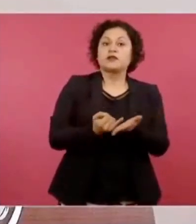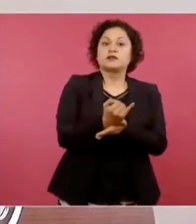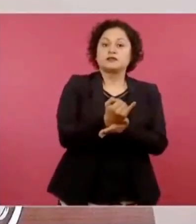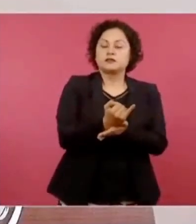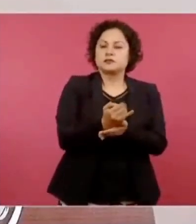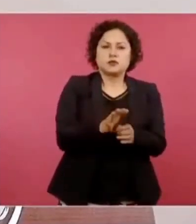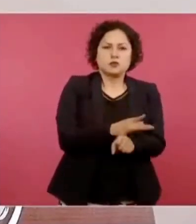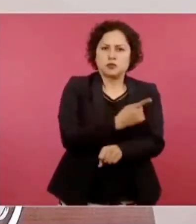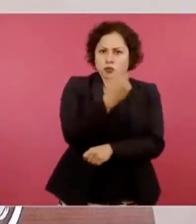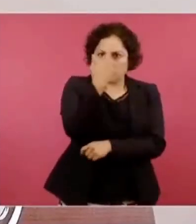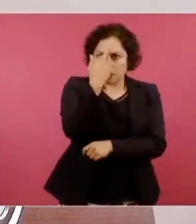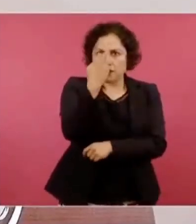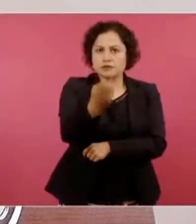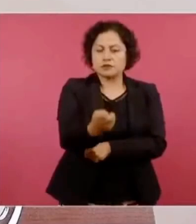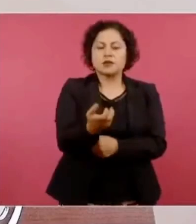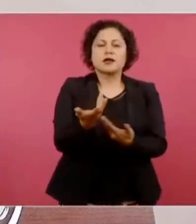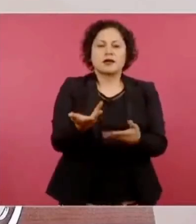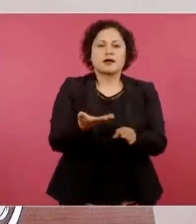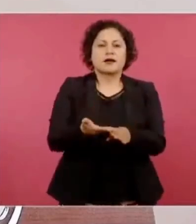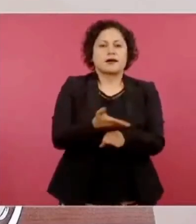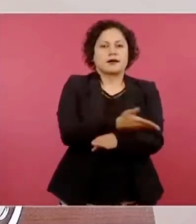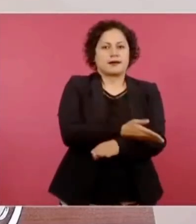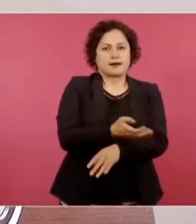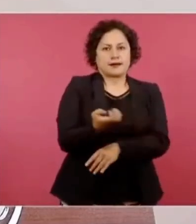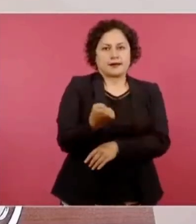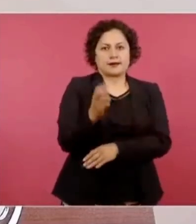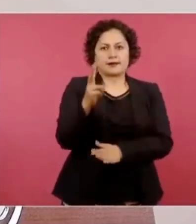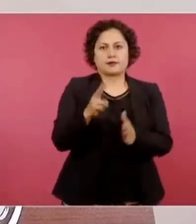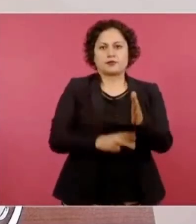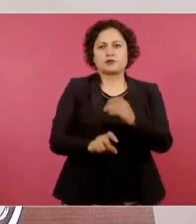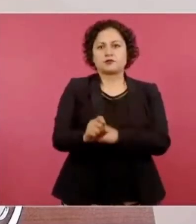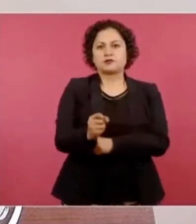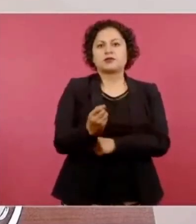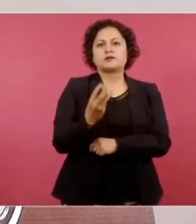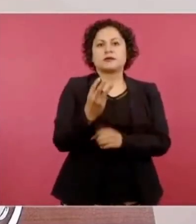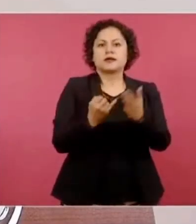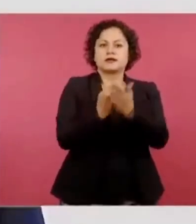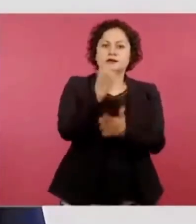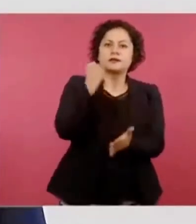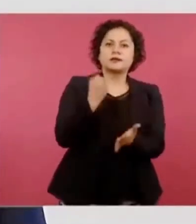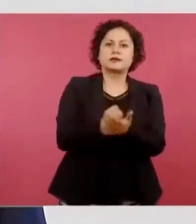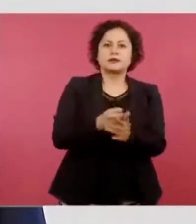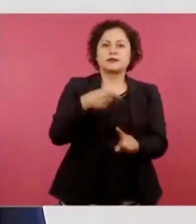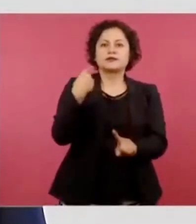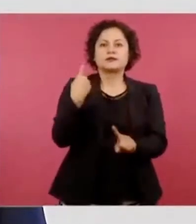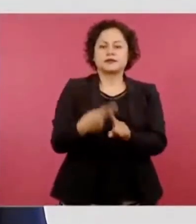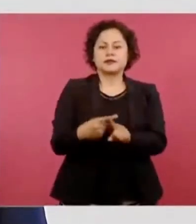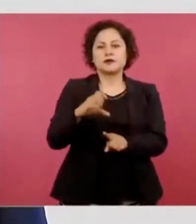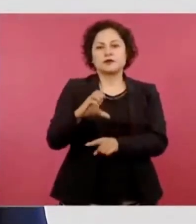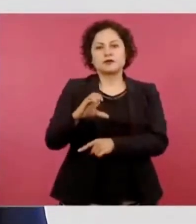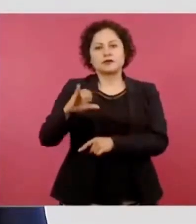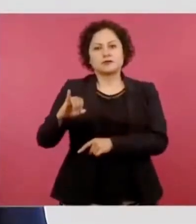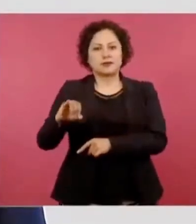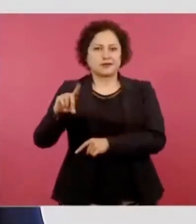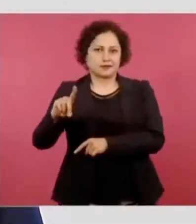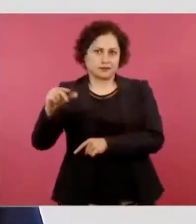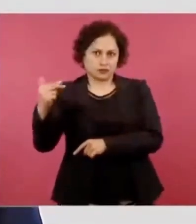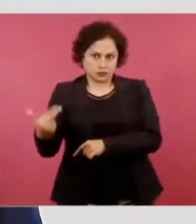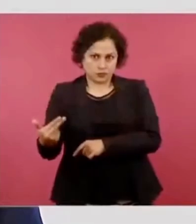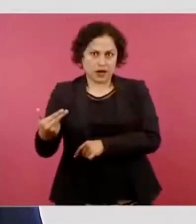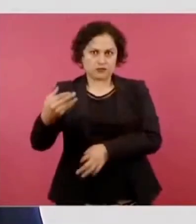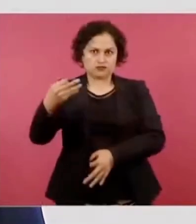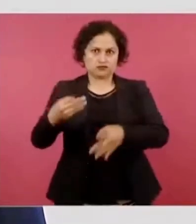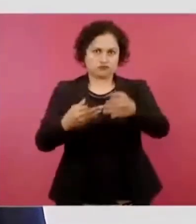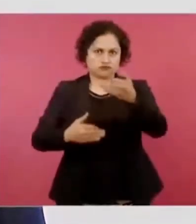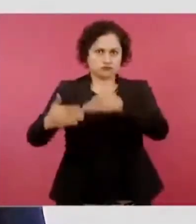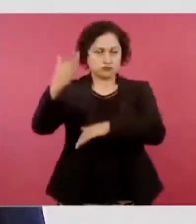partir de una resolución emitida en enero de 2023 por la Corte Interamericana de Derechos Humanos, que,